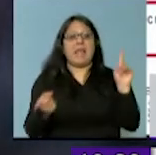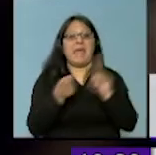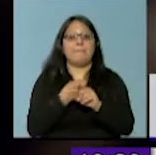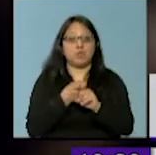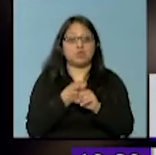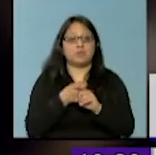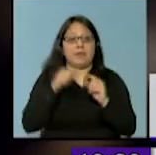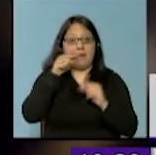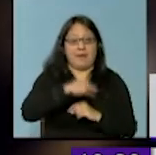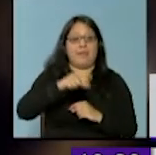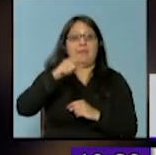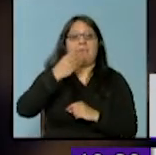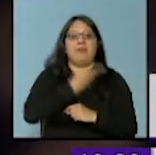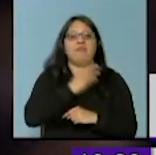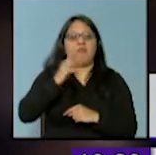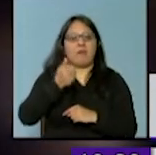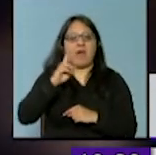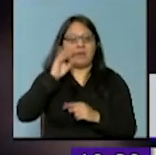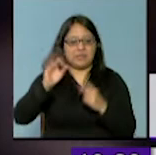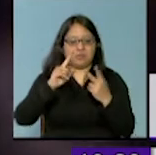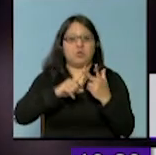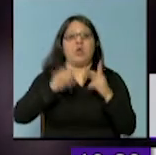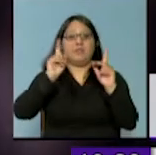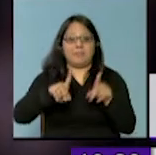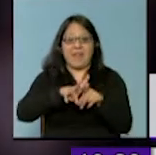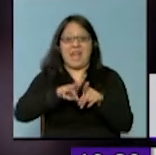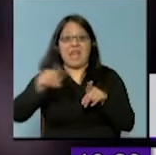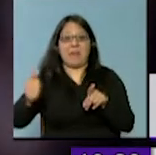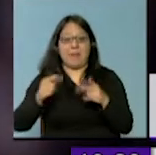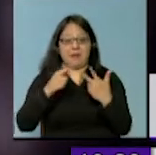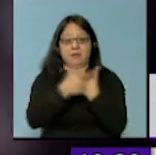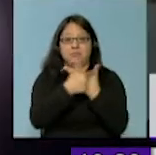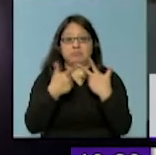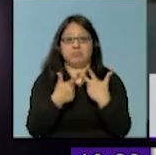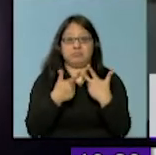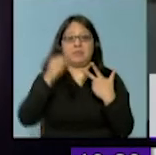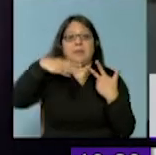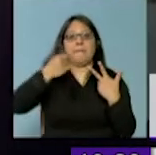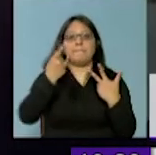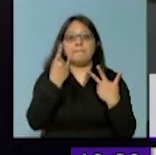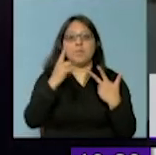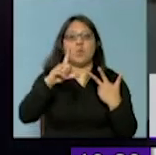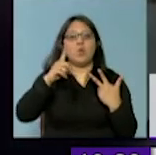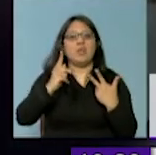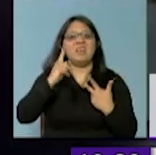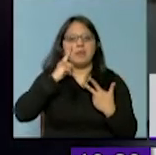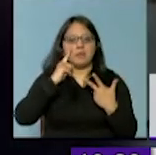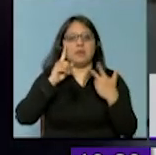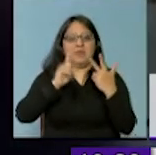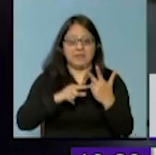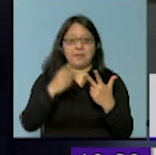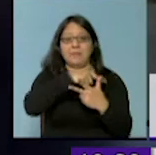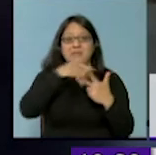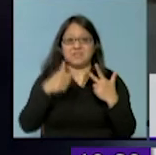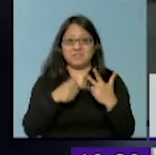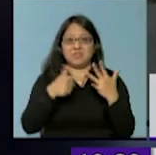Cabana Fus también trabaja y la hermana de la esposa. Estamos hablando de Agustina Mulqui y de Lucía Mulqui, la cuñada de Fabricio, el